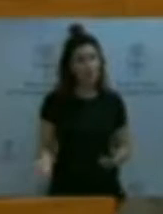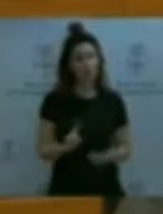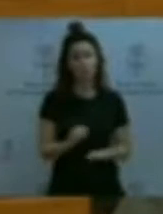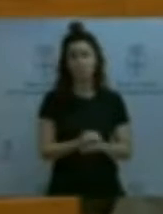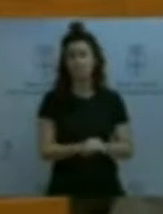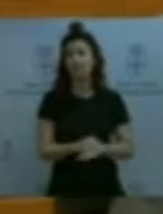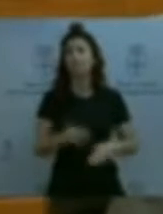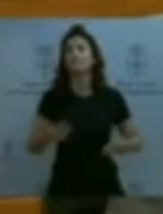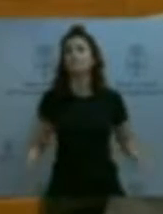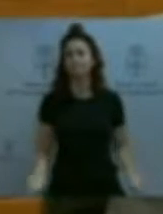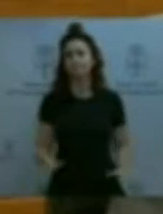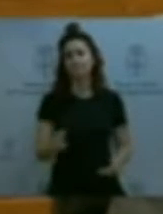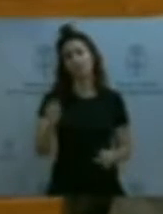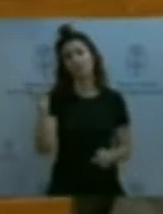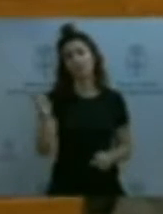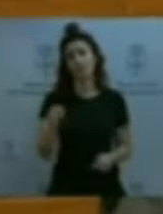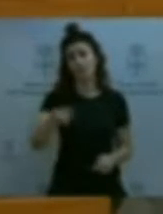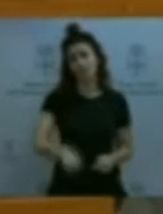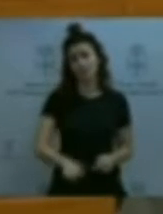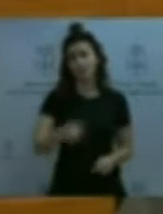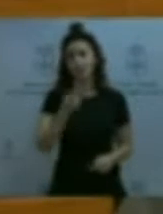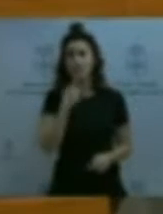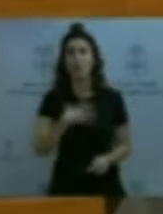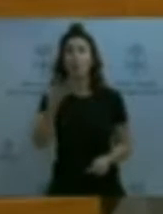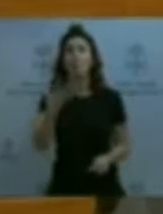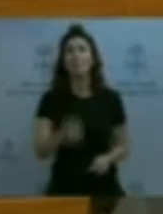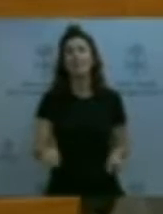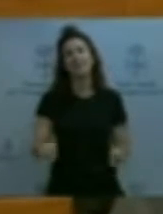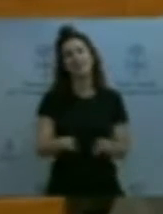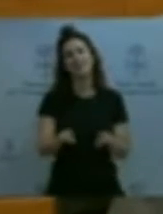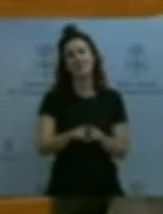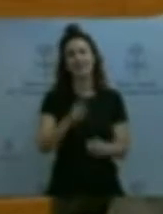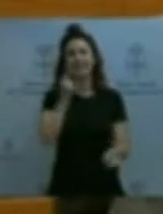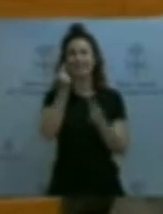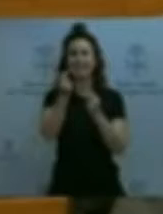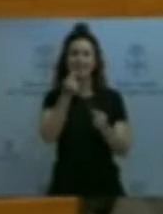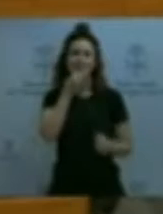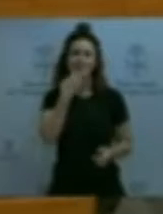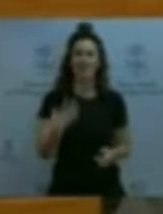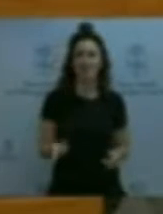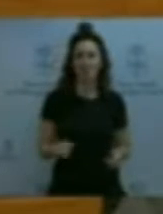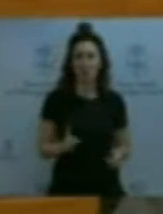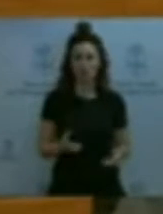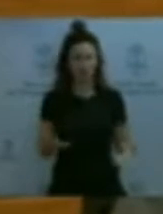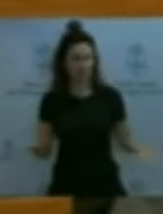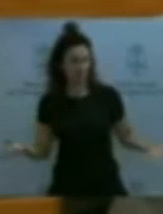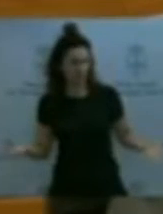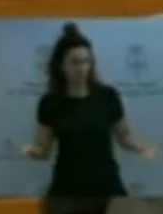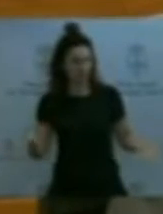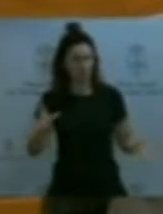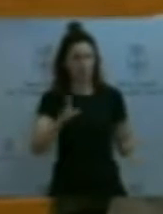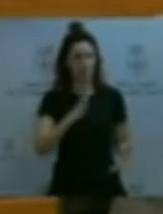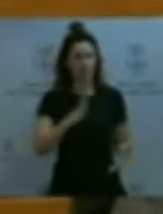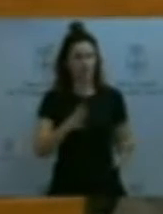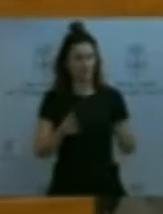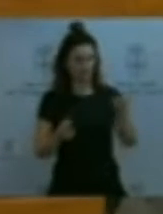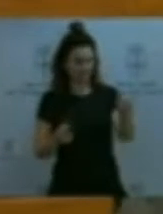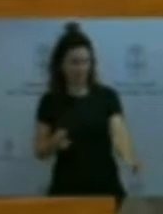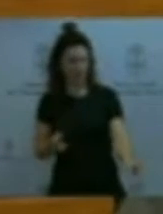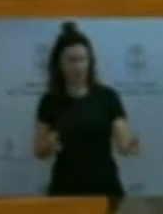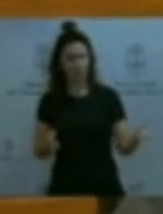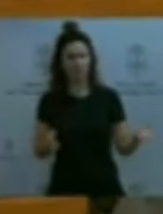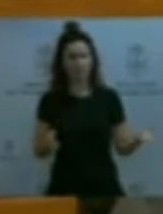quizá haya sido una pequeña imprecisión. ¿Quién le ha visto y quién le ve, señor Lastra? Y al final, usted ahora volverá a dar una